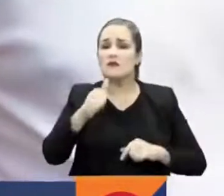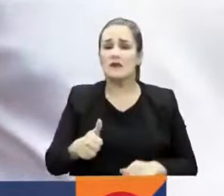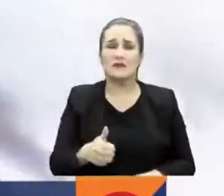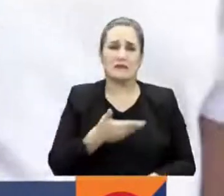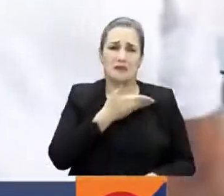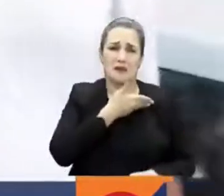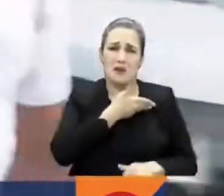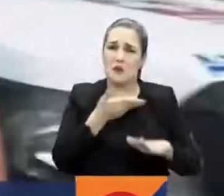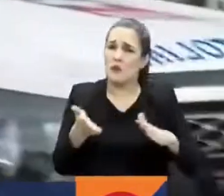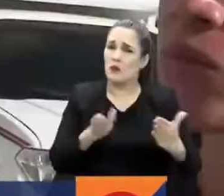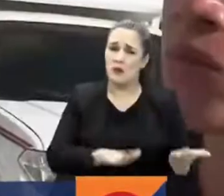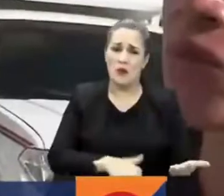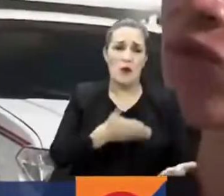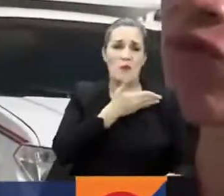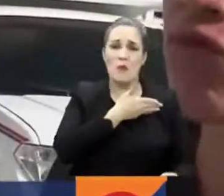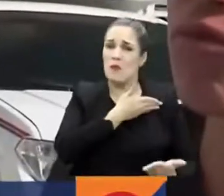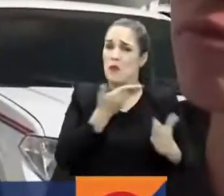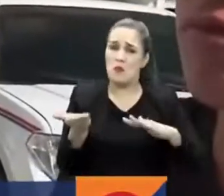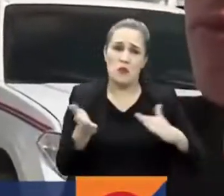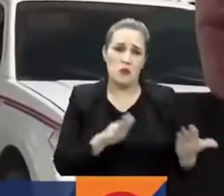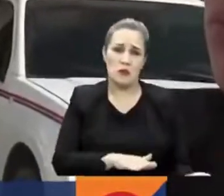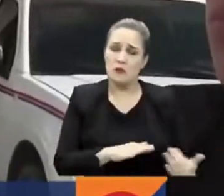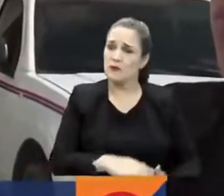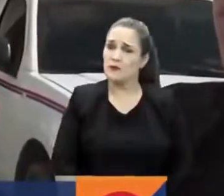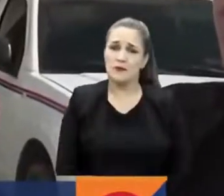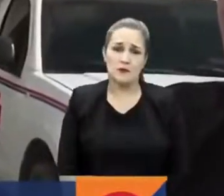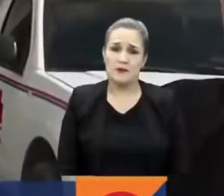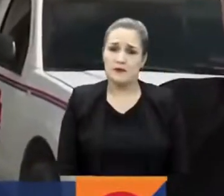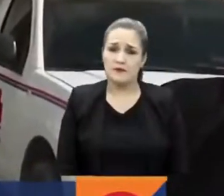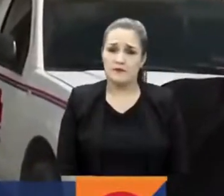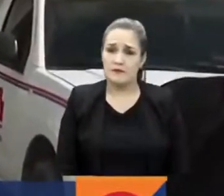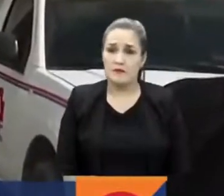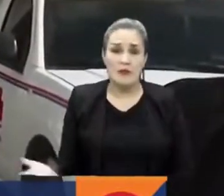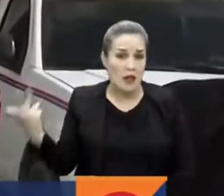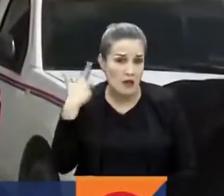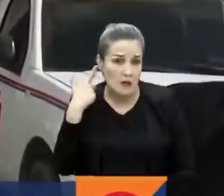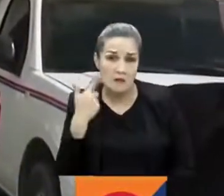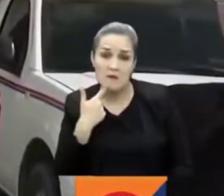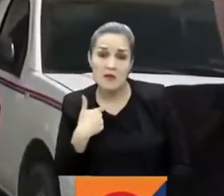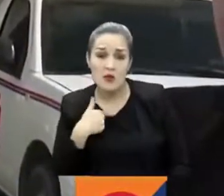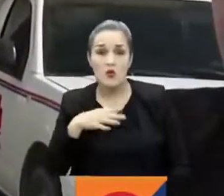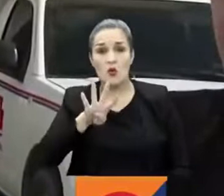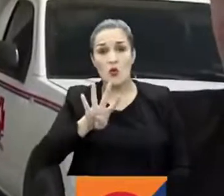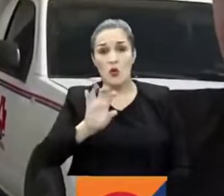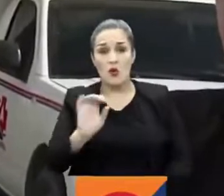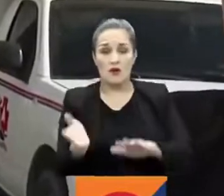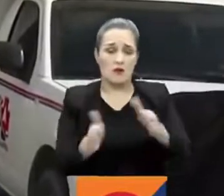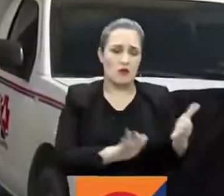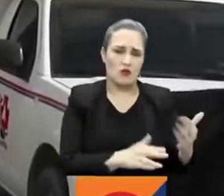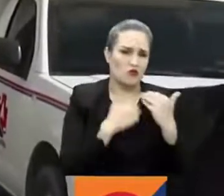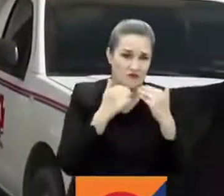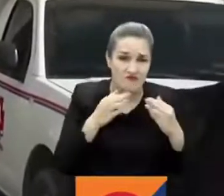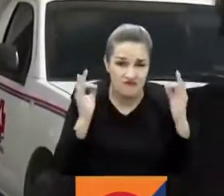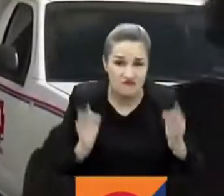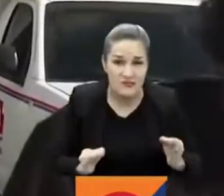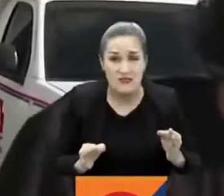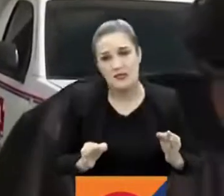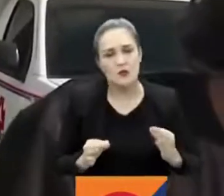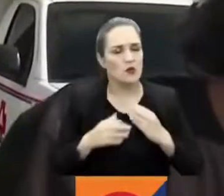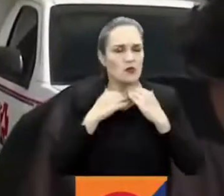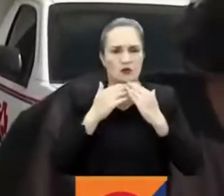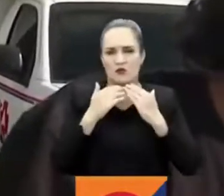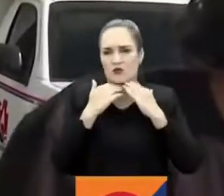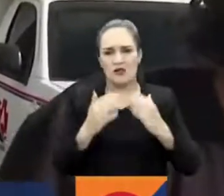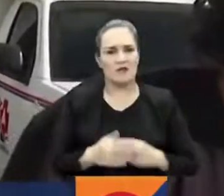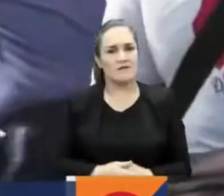mi mamá en el palco. Según como cuentan, no sé, dijeron acá en el hospital que iban 40 muertos, no sé qué tan cierto será, y que